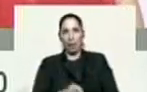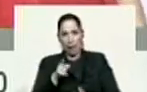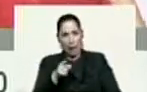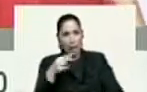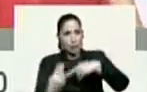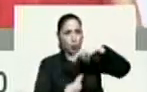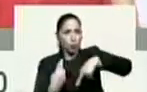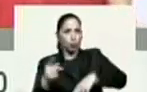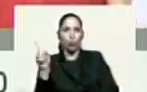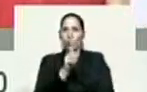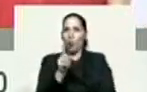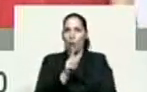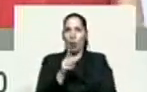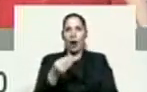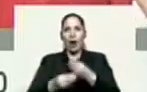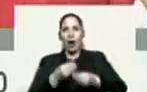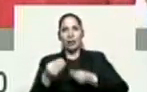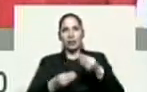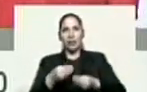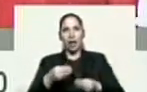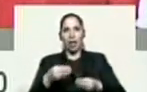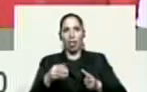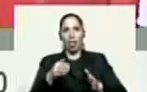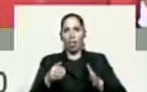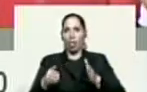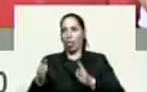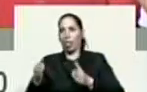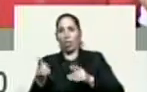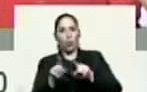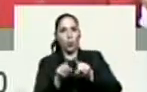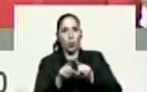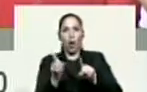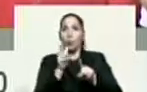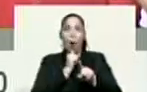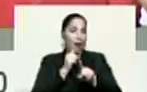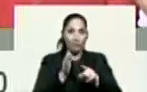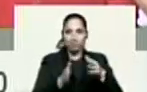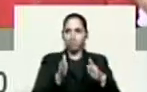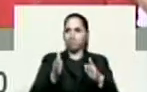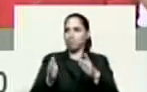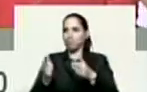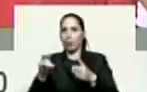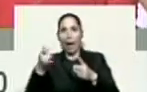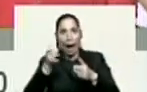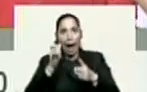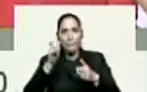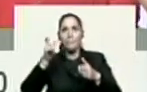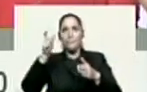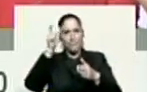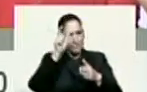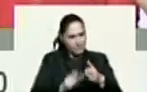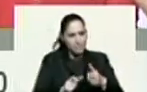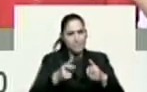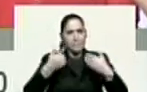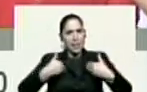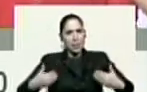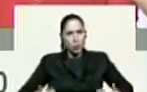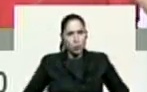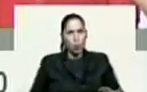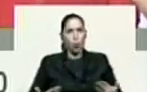no está hecha por robot. No. Aquí no hay robot, aquí hay seres humanos. Con